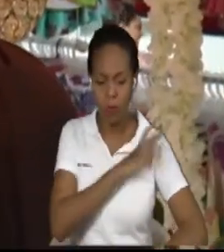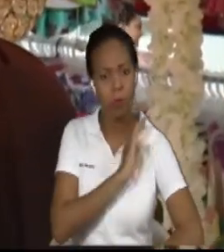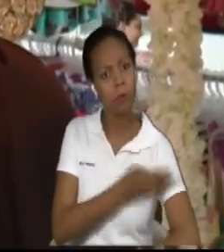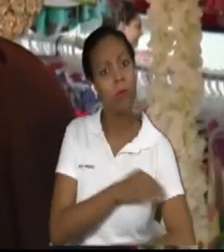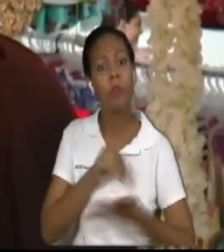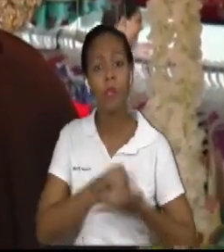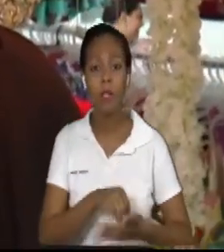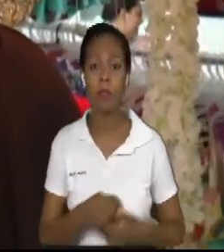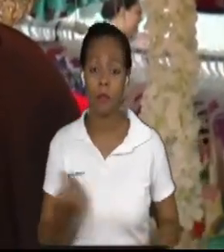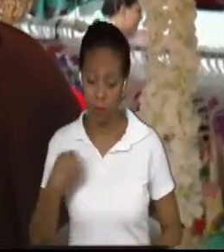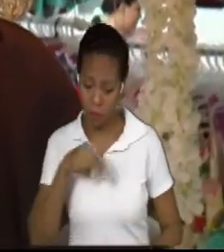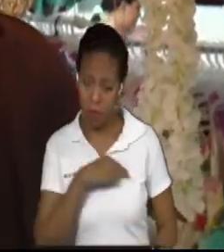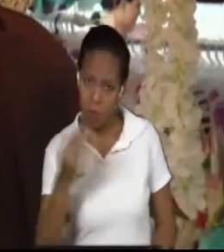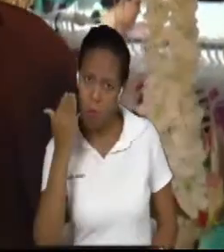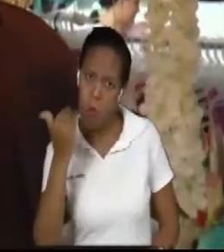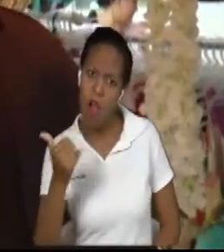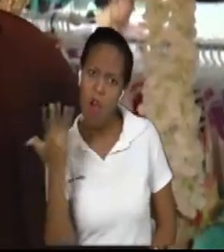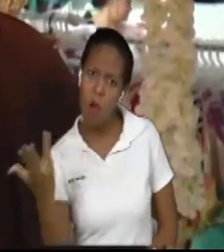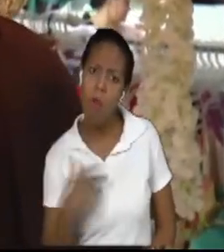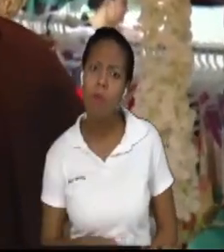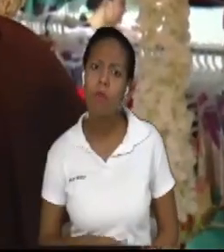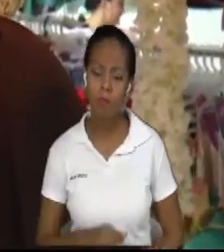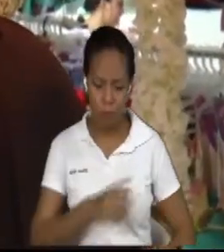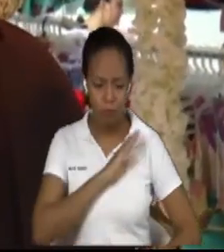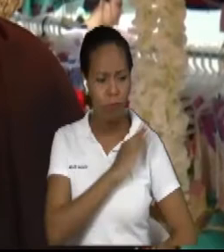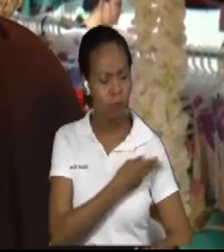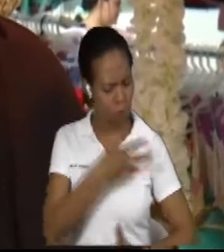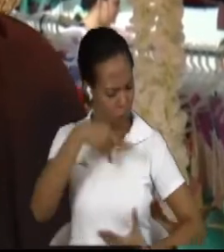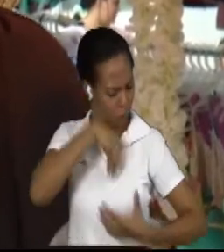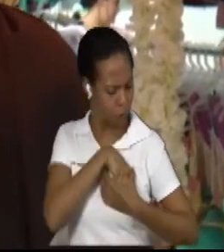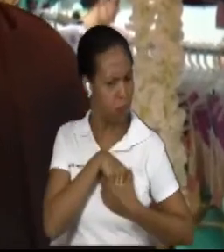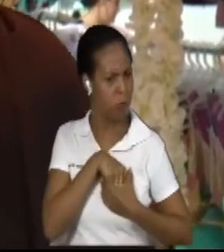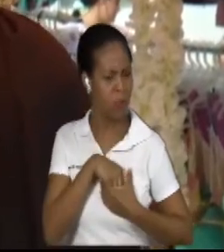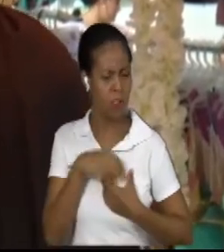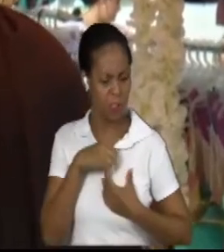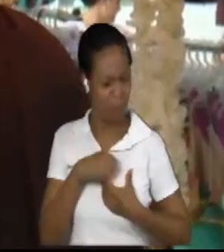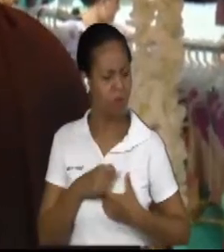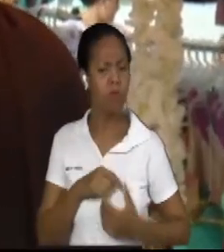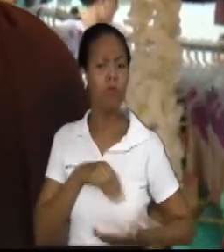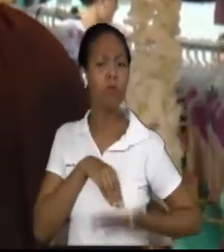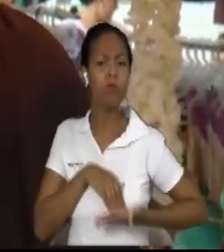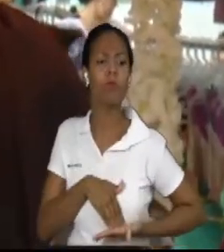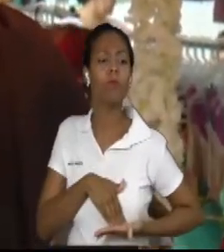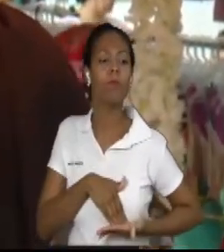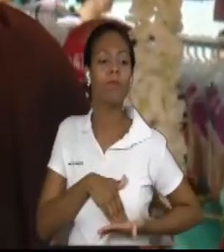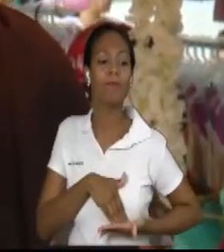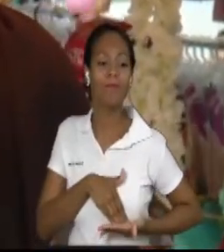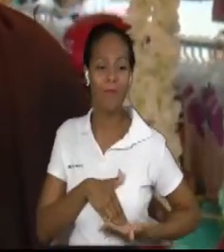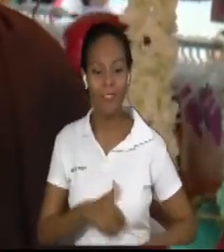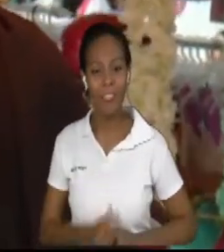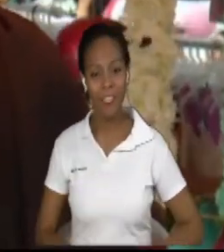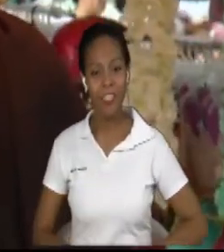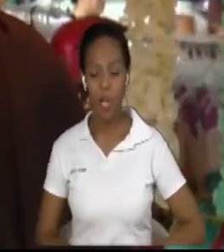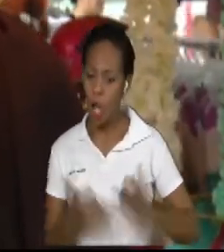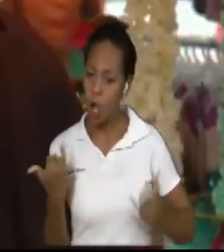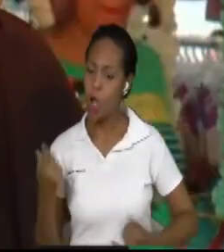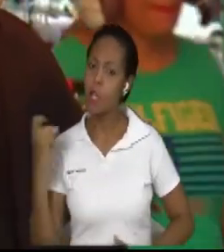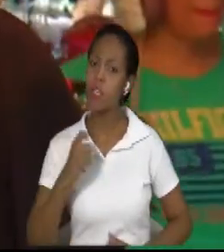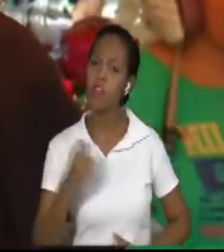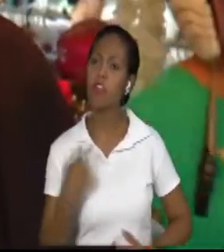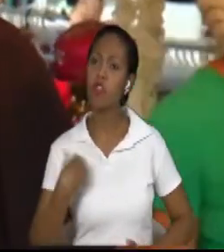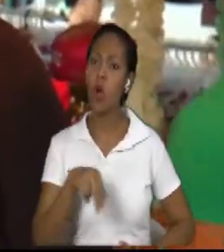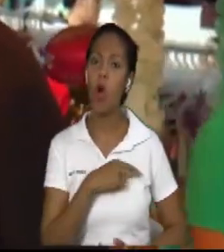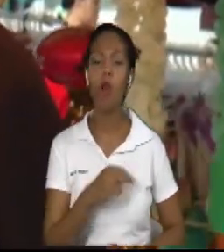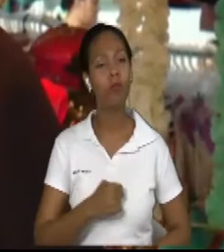tenemos una fuerza interna, y es importante que es en estos momentos que tenemos que sacar